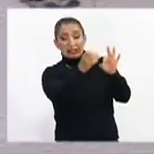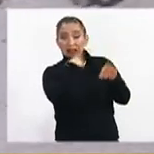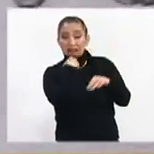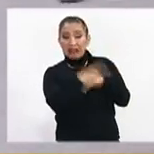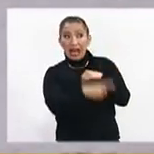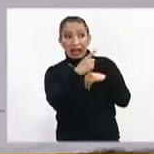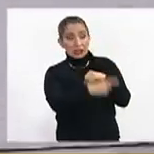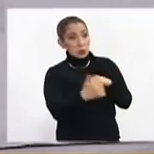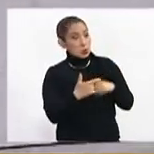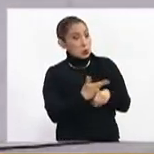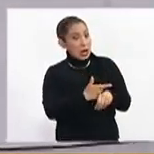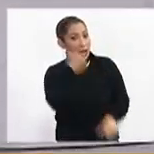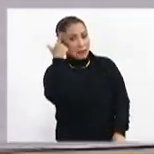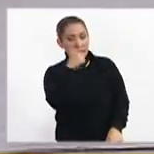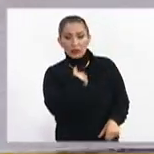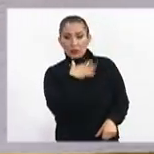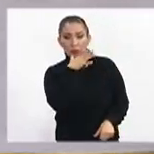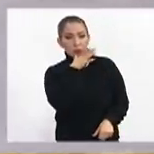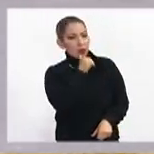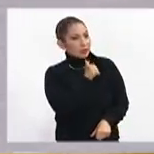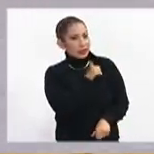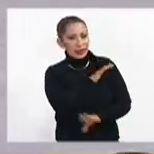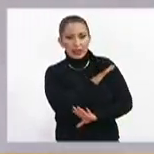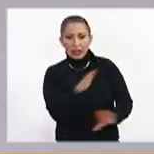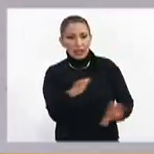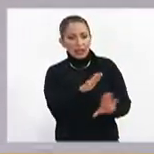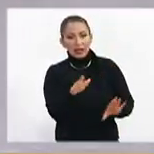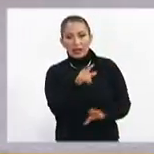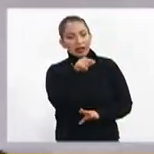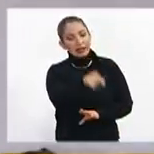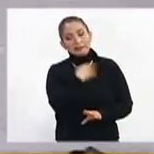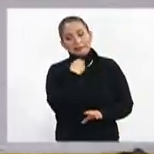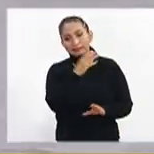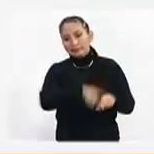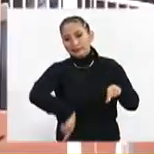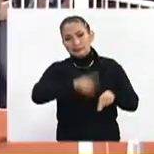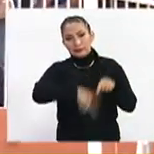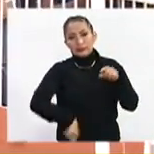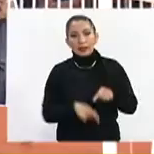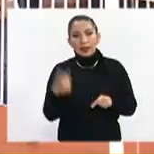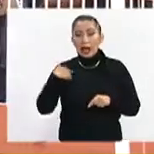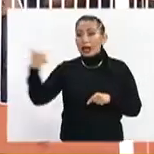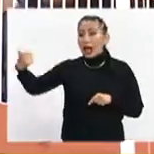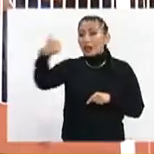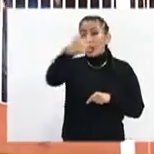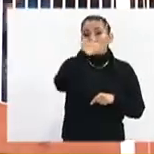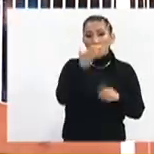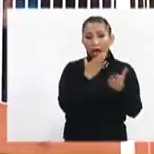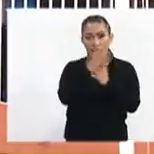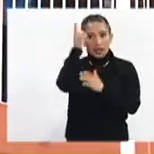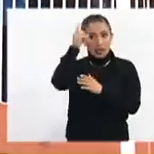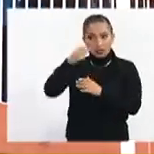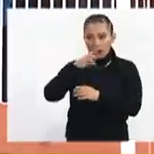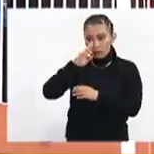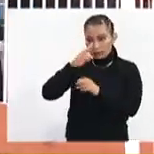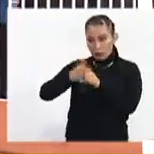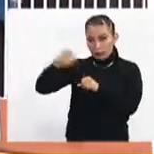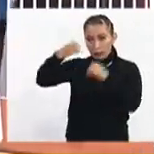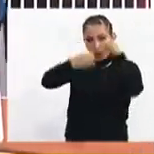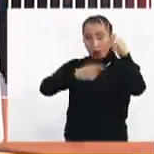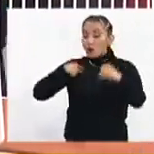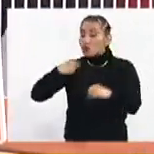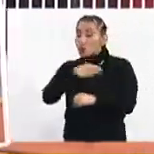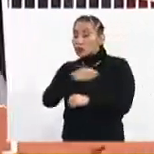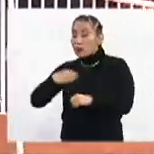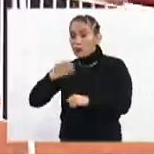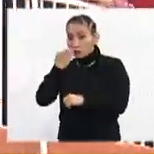no tienen otra más que ser reparadas. A cada escuela acude un director responsable de obra y un